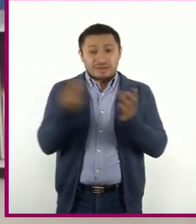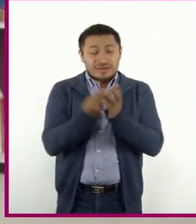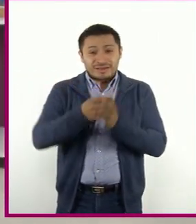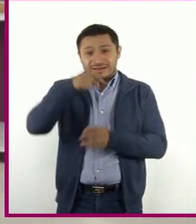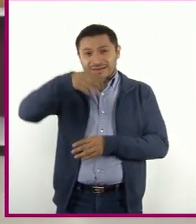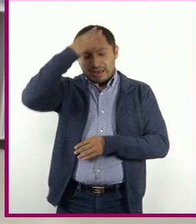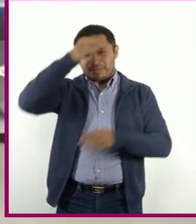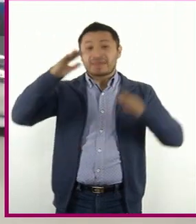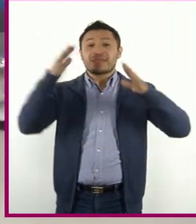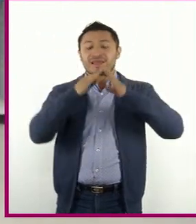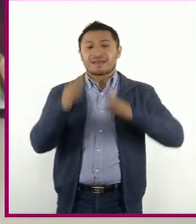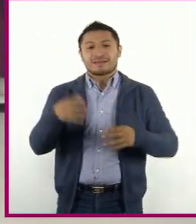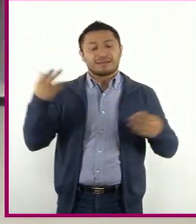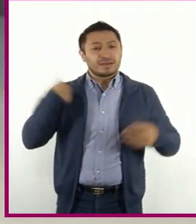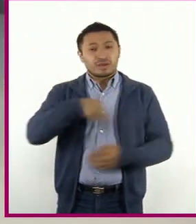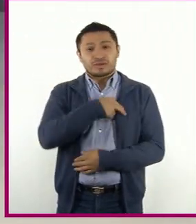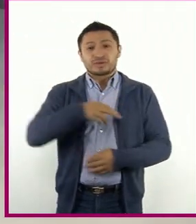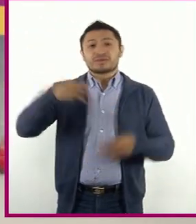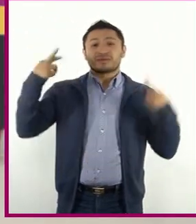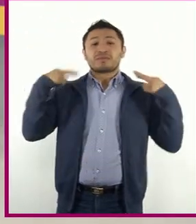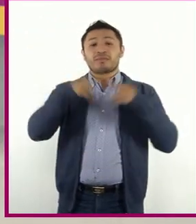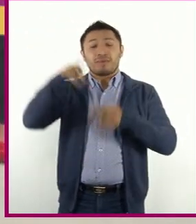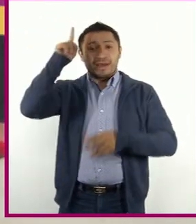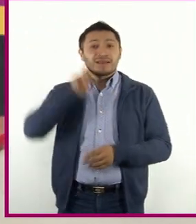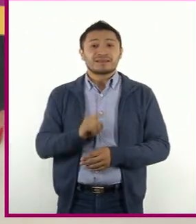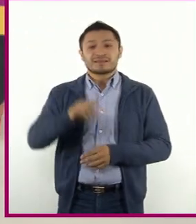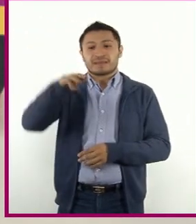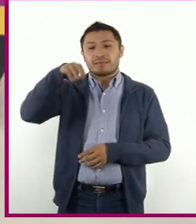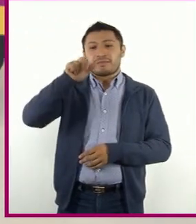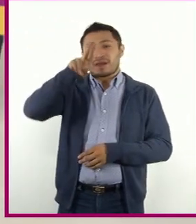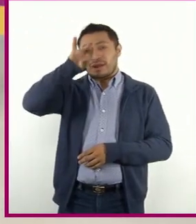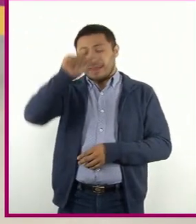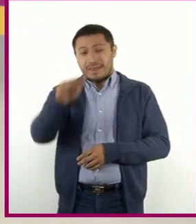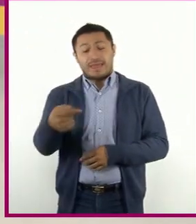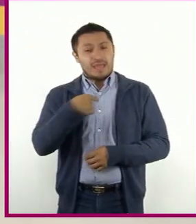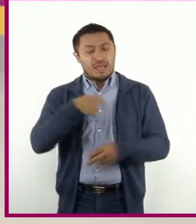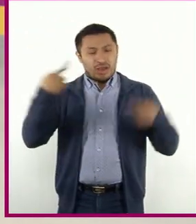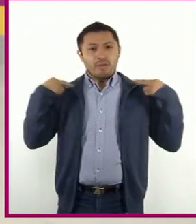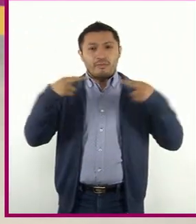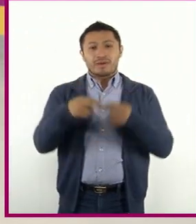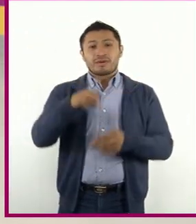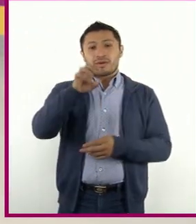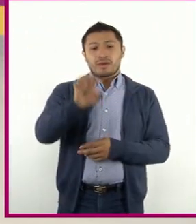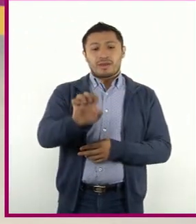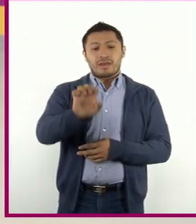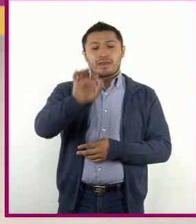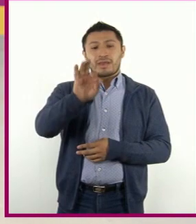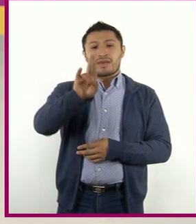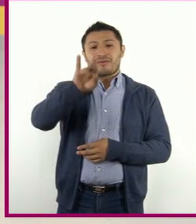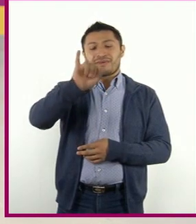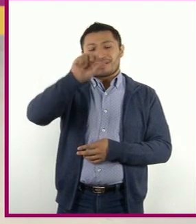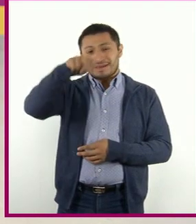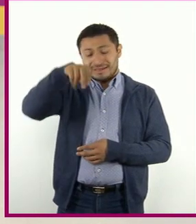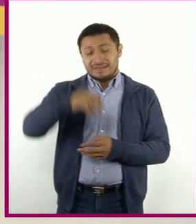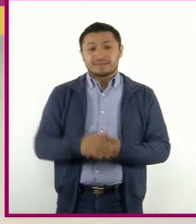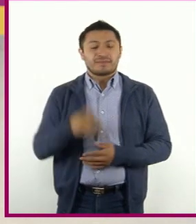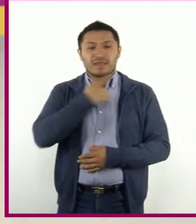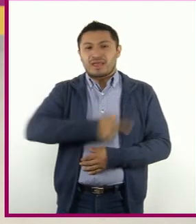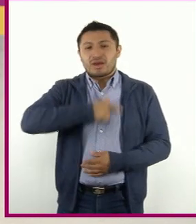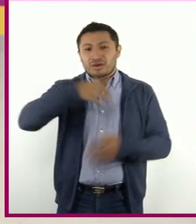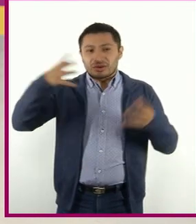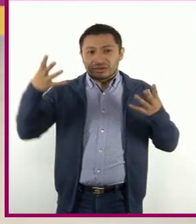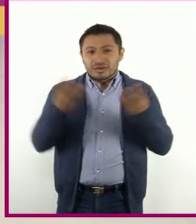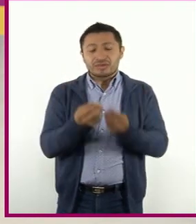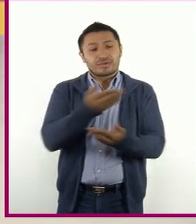la maestra María Columba Santa Cruz Rodríguez y el profesor Efraín Domínguez Hernández. Es un gusto estar de nuevo